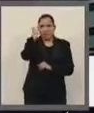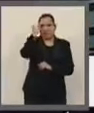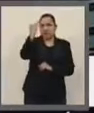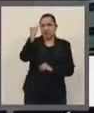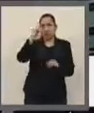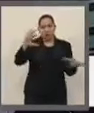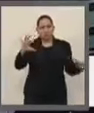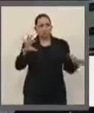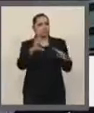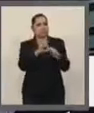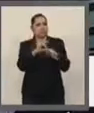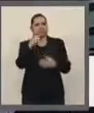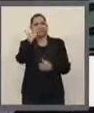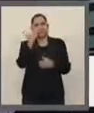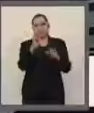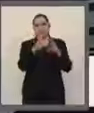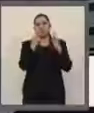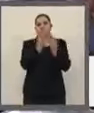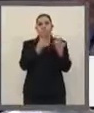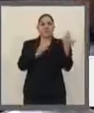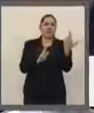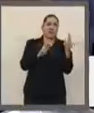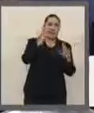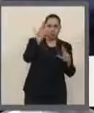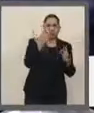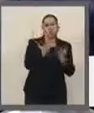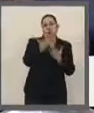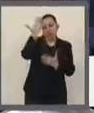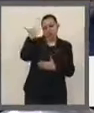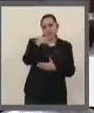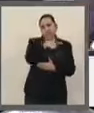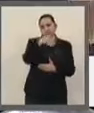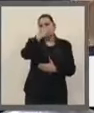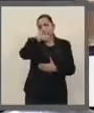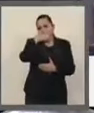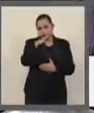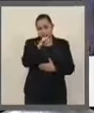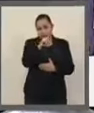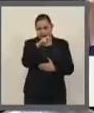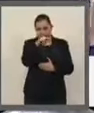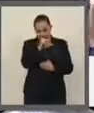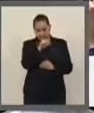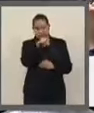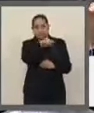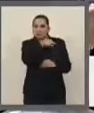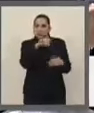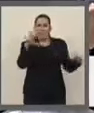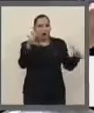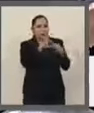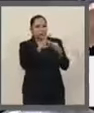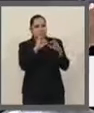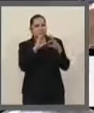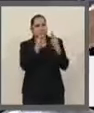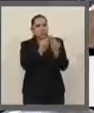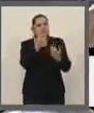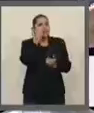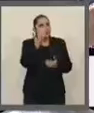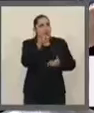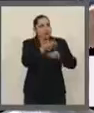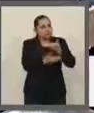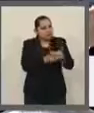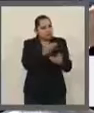si volvemos al gran general Lázaro Cárdenas, a su herencia reivindicada del liberalismo,